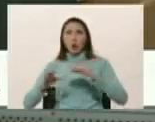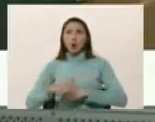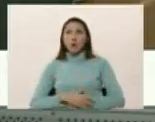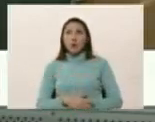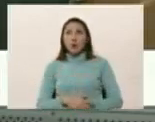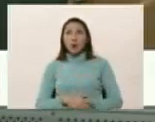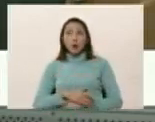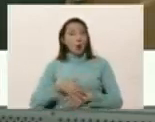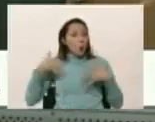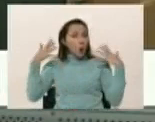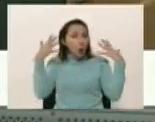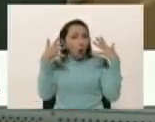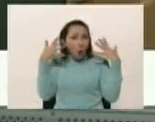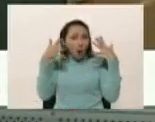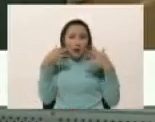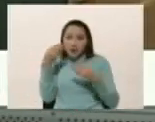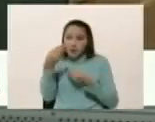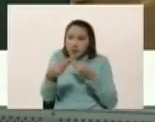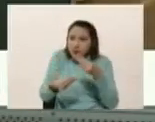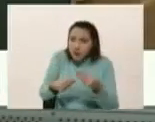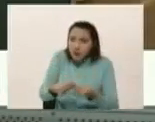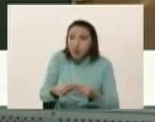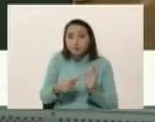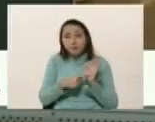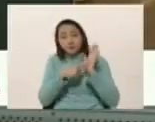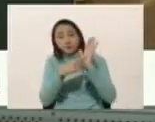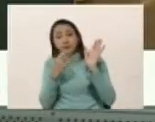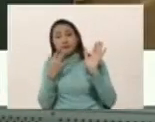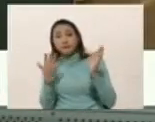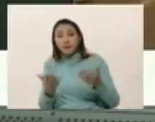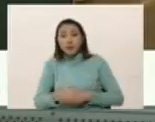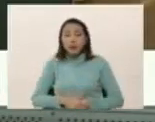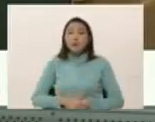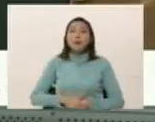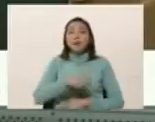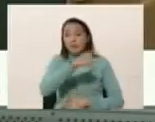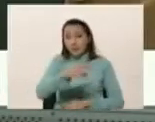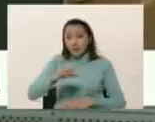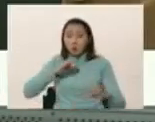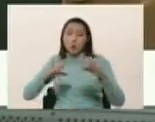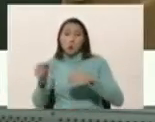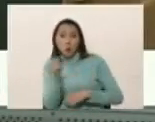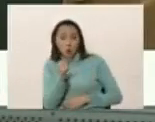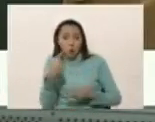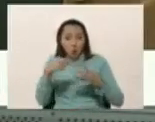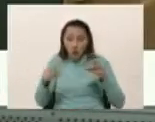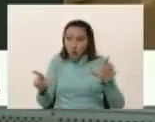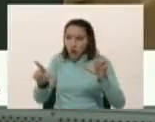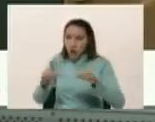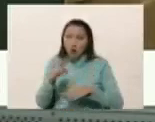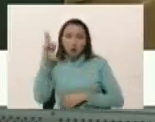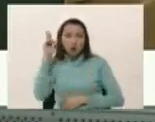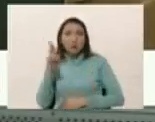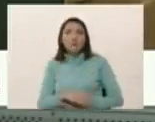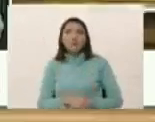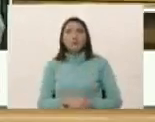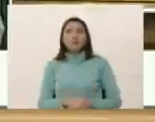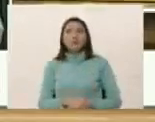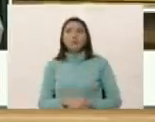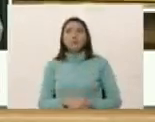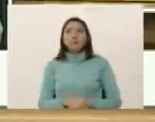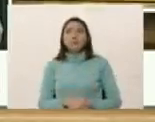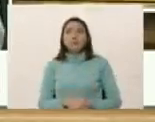y no vinculante que sirva de referencia para las comunicadoras y comunicadores sociales esto del punto se hará presente